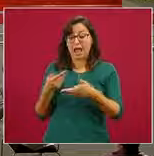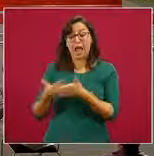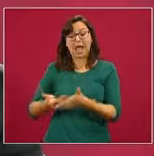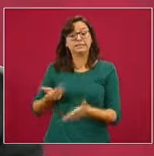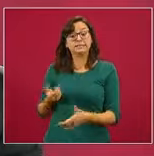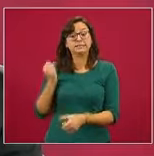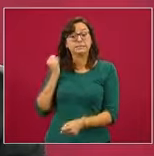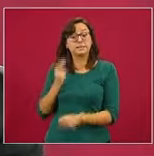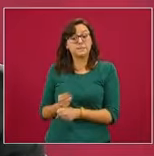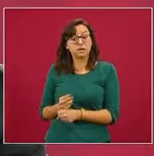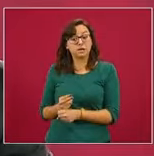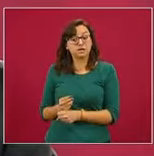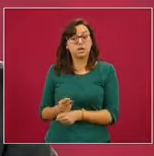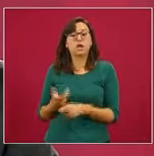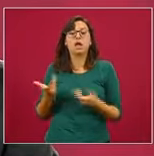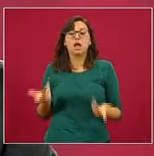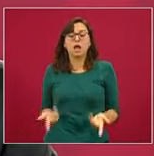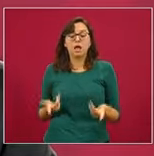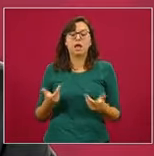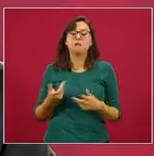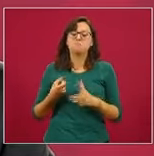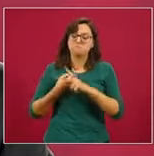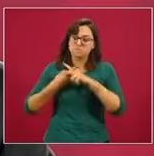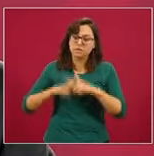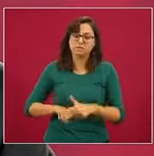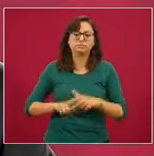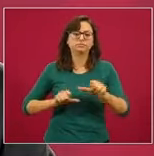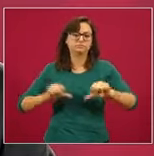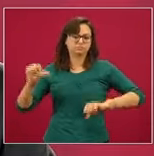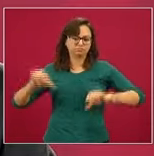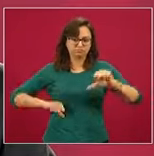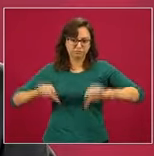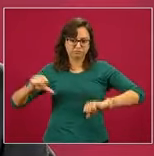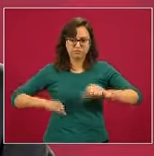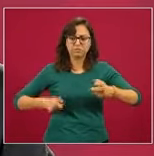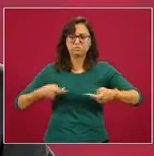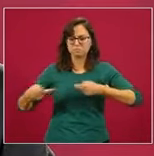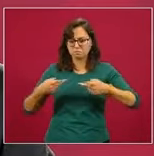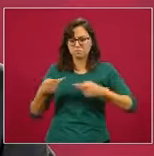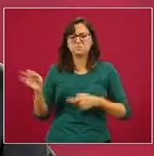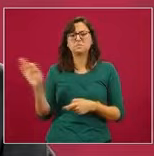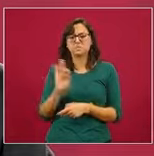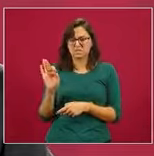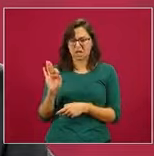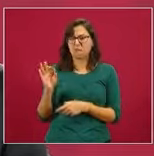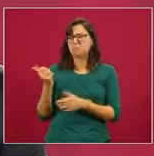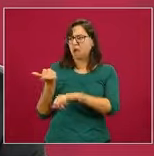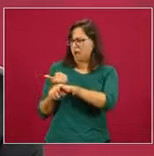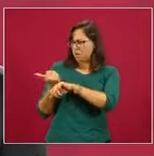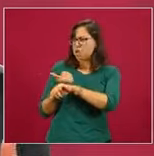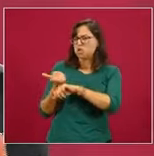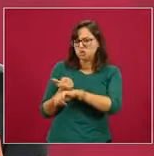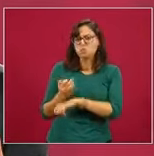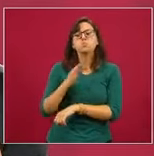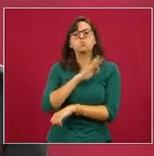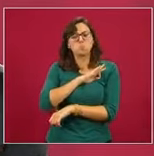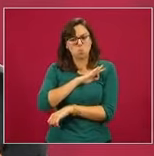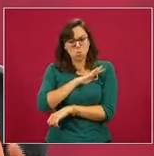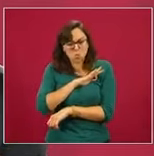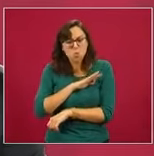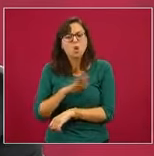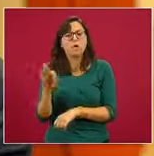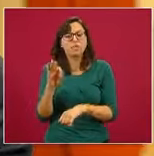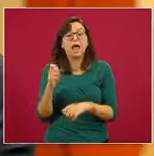clases, empiecen una serie de actividades preparatorias que podrían tener lugar ya durante semáforos amarillos en las entidades